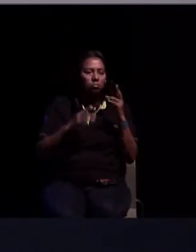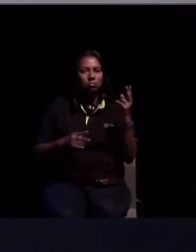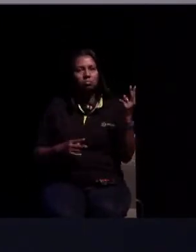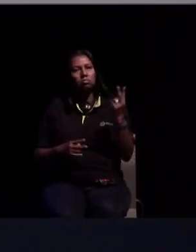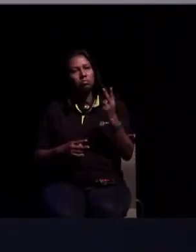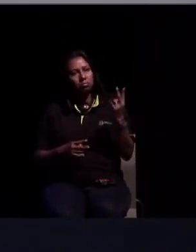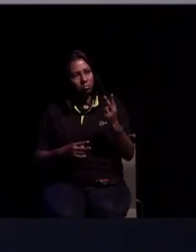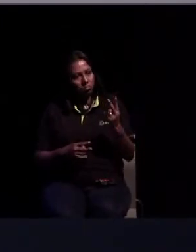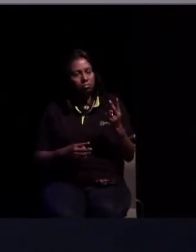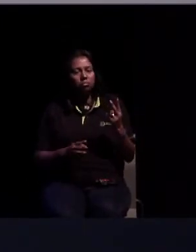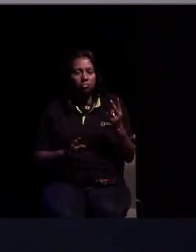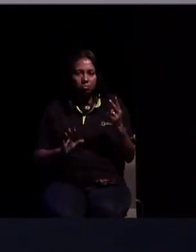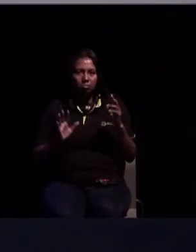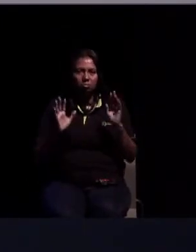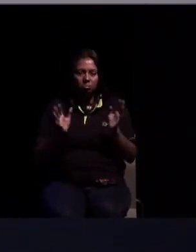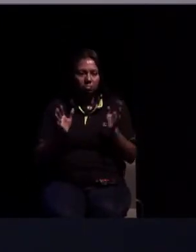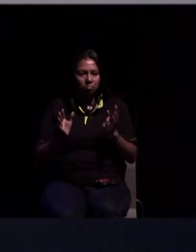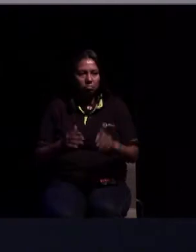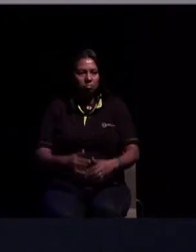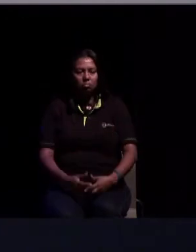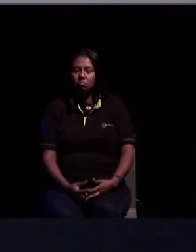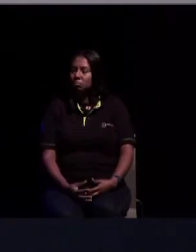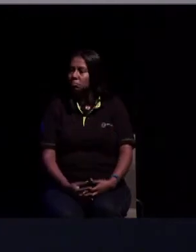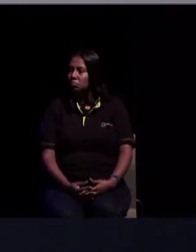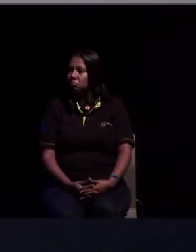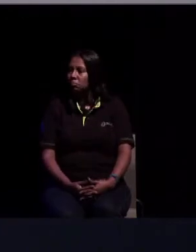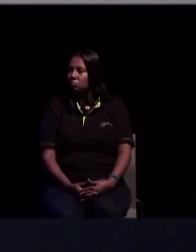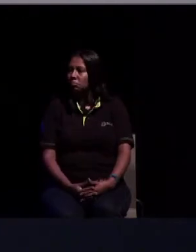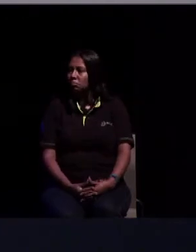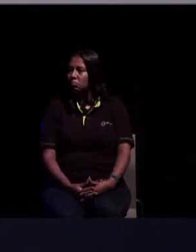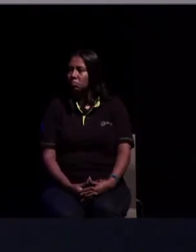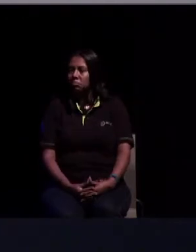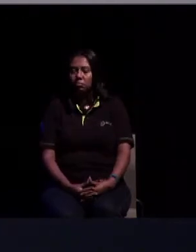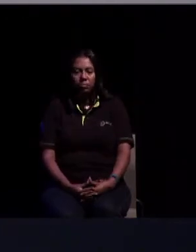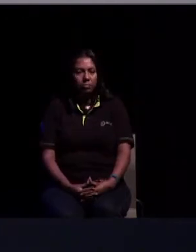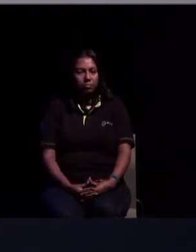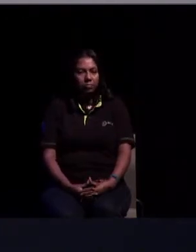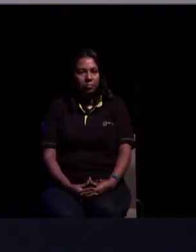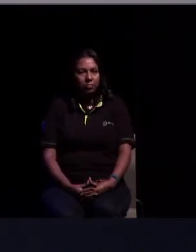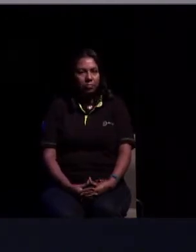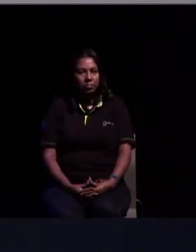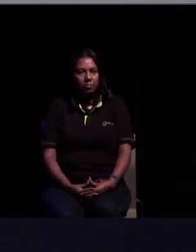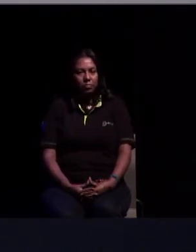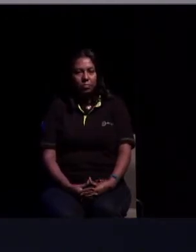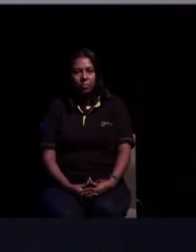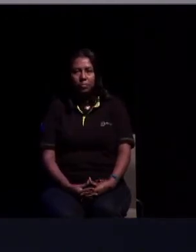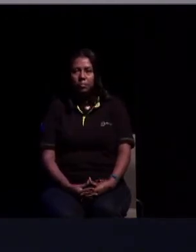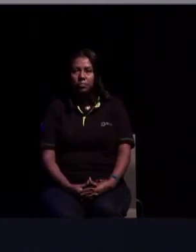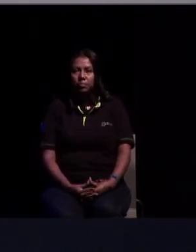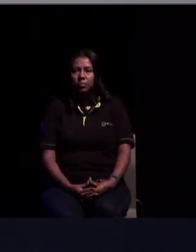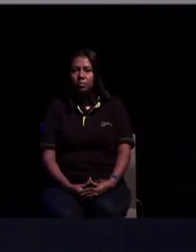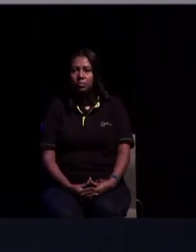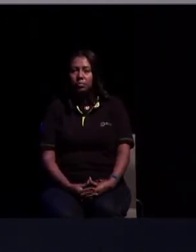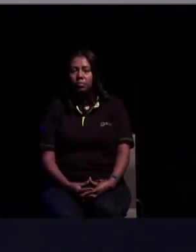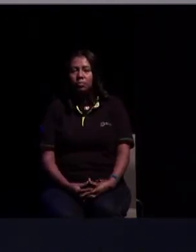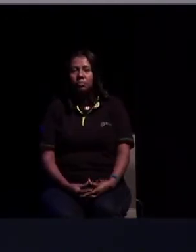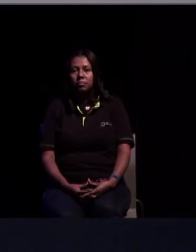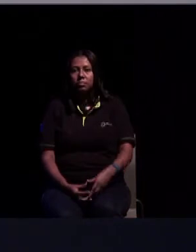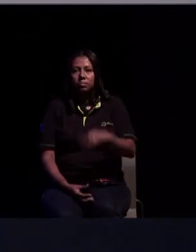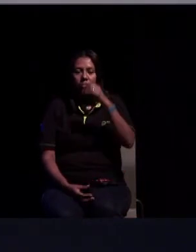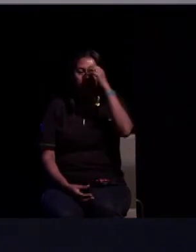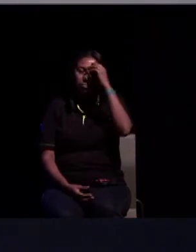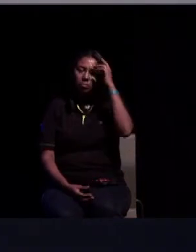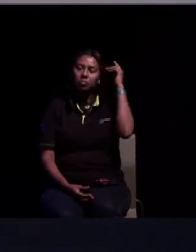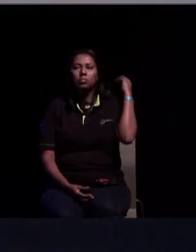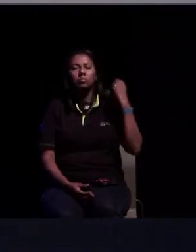términos generales, y así lo he bien entendido, pues el modelo turístico que tenemos primero es resultado de un sistema más